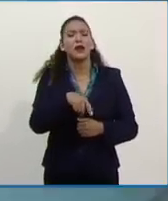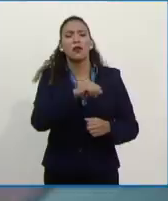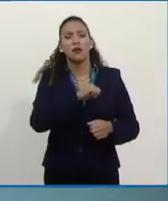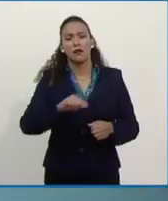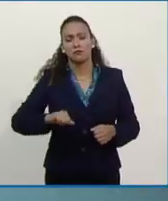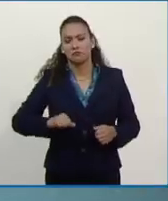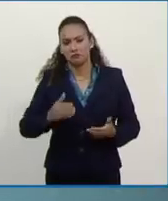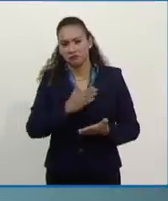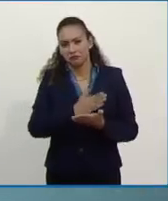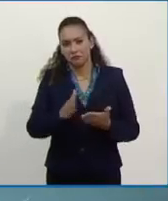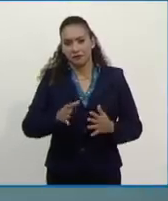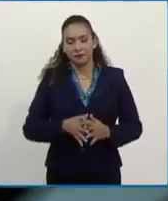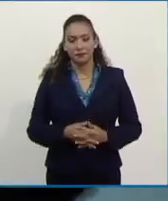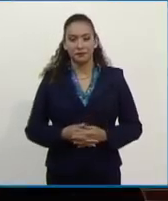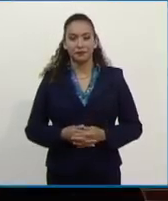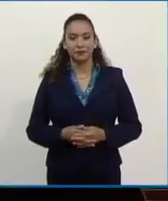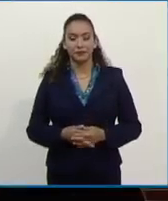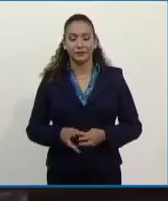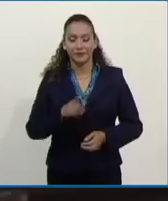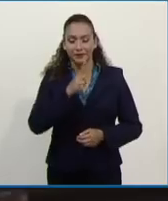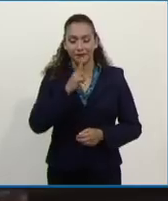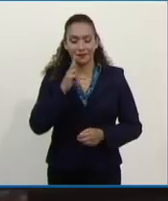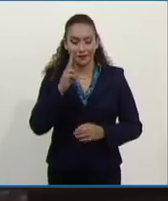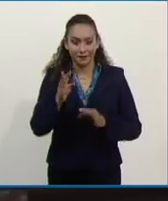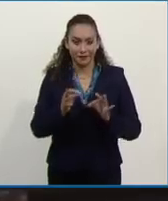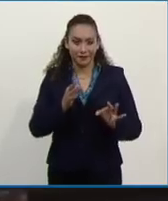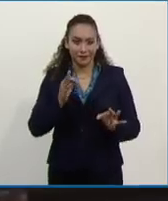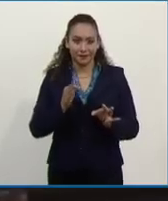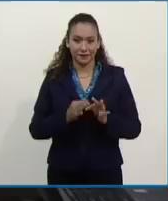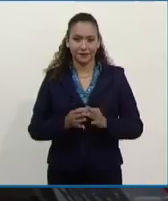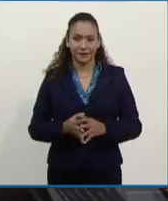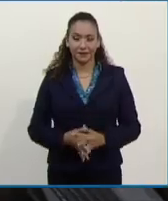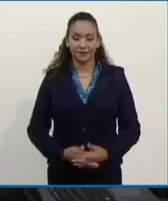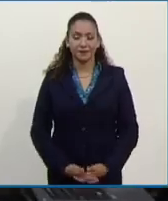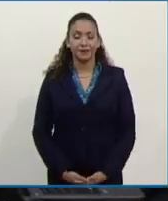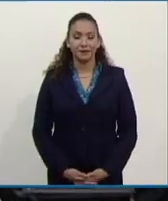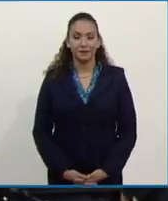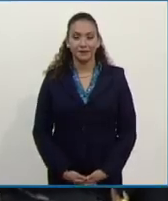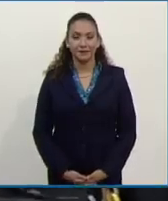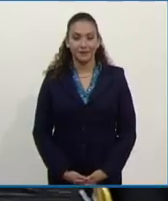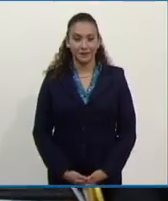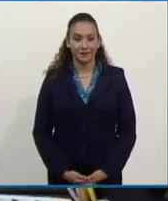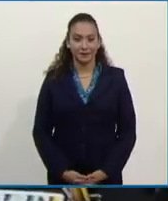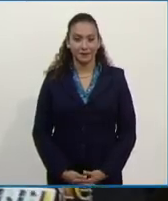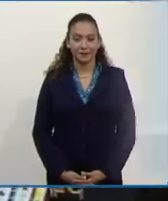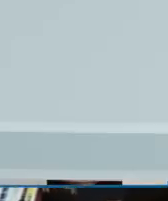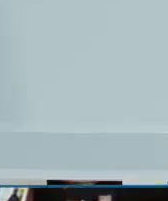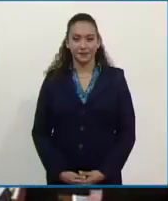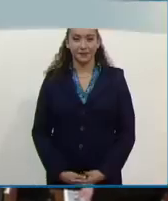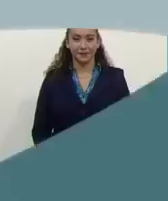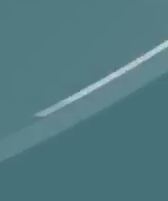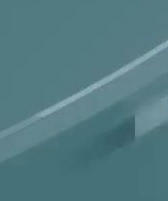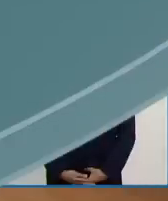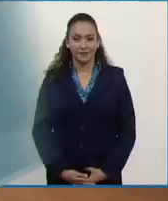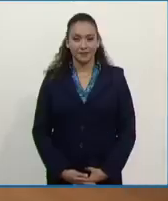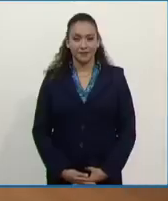México. Para el canal del Poder Judicial de la Federación, Mario López Peña.